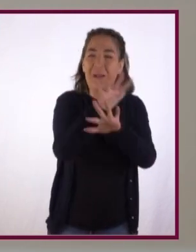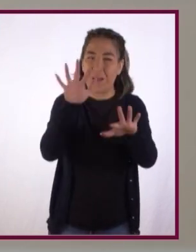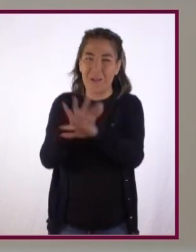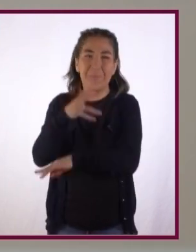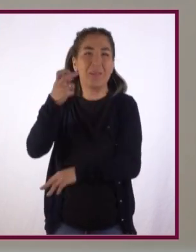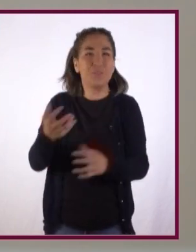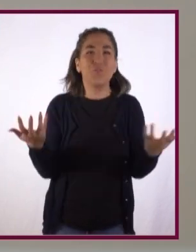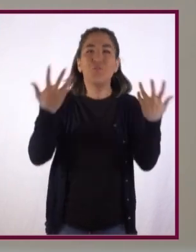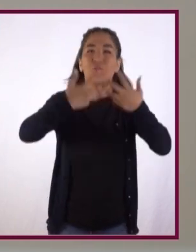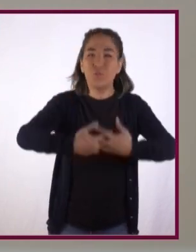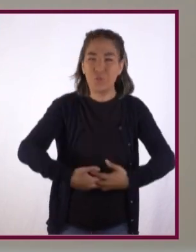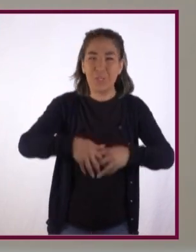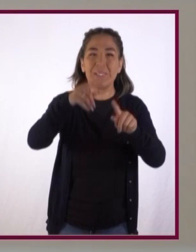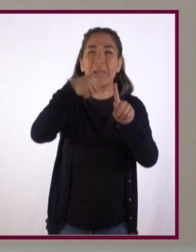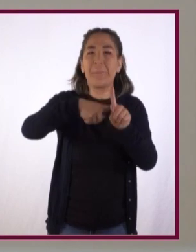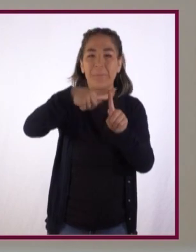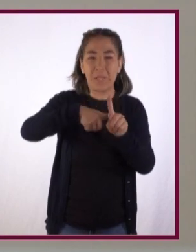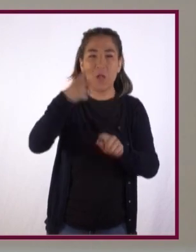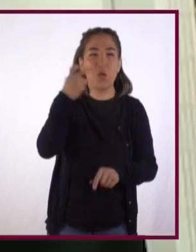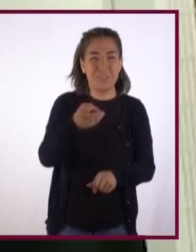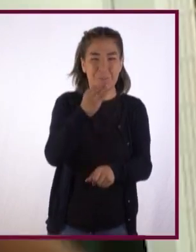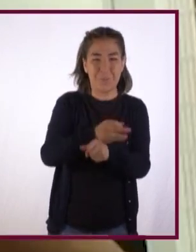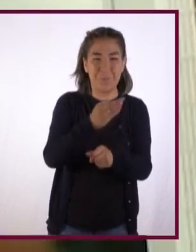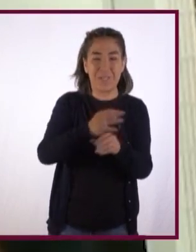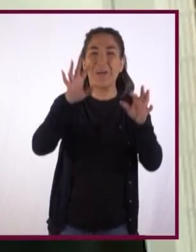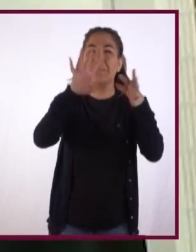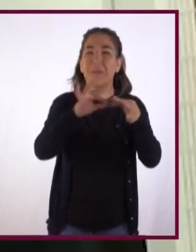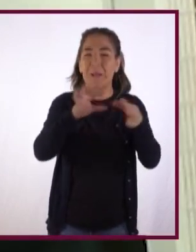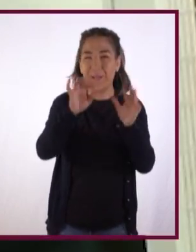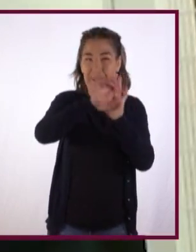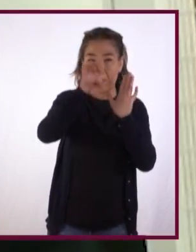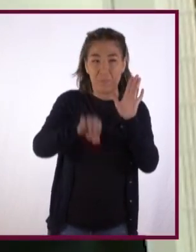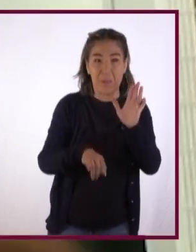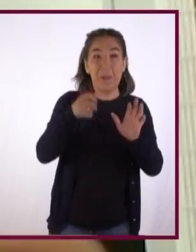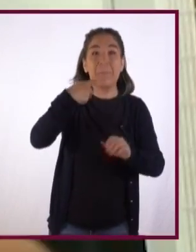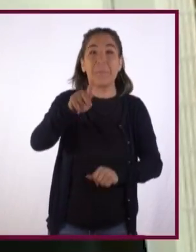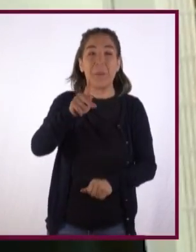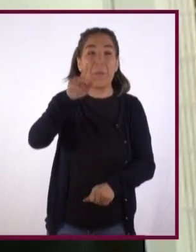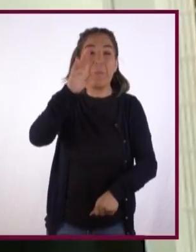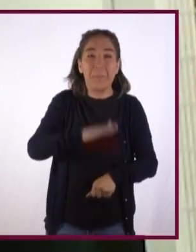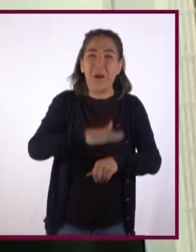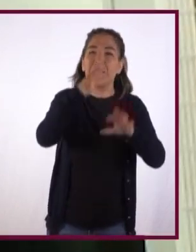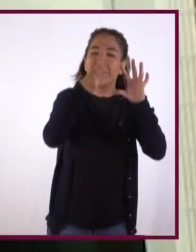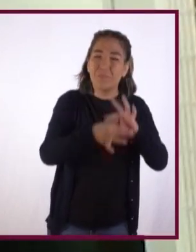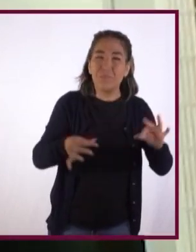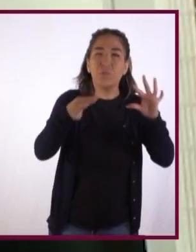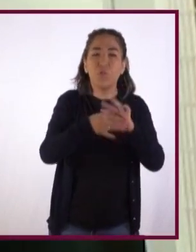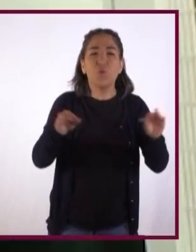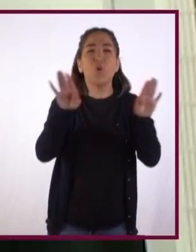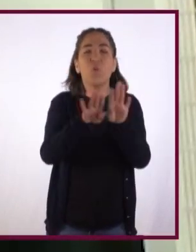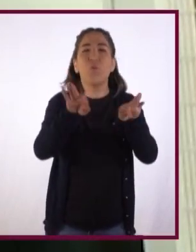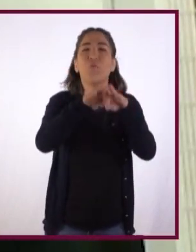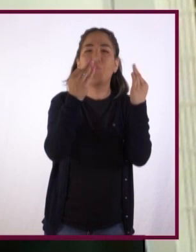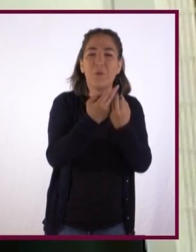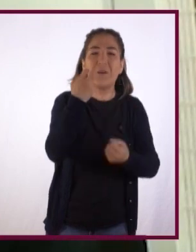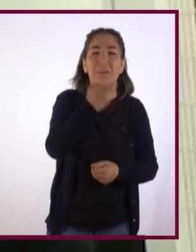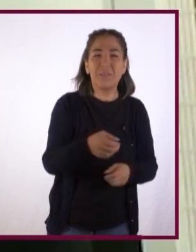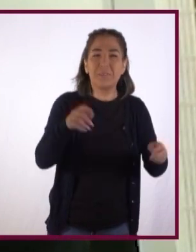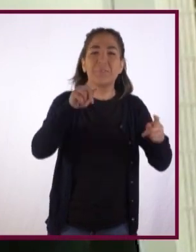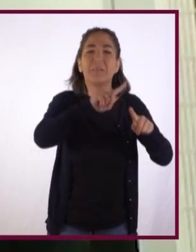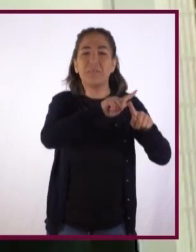en función de la temperatura. Ahorita mencioné esos ejemplos porque son muy cercanos, pero si esto lo llevamos al diseño y construcción de